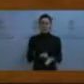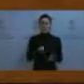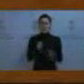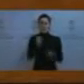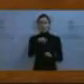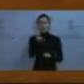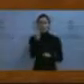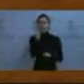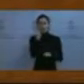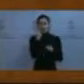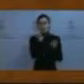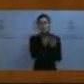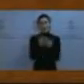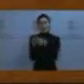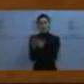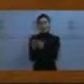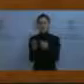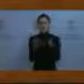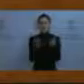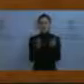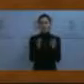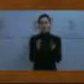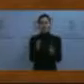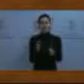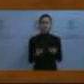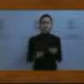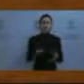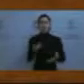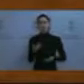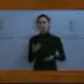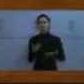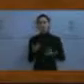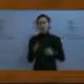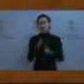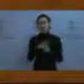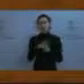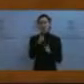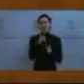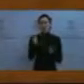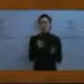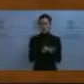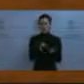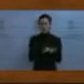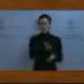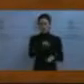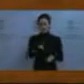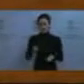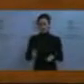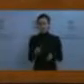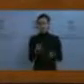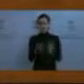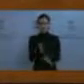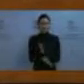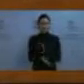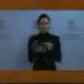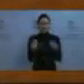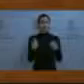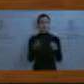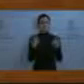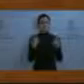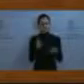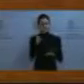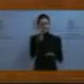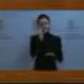que algunos cursos se solapaban en el tiempo, algunos contratos, que se facturan 2 veces las mismas mensualidades, es decir, un rosario de